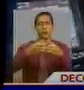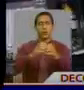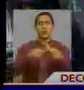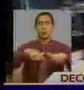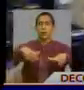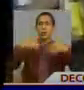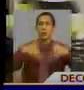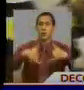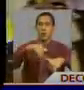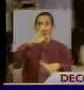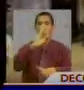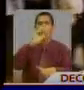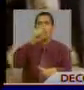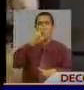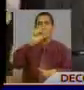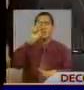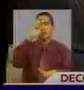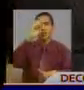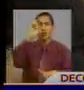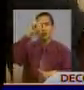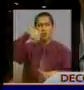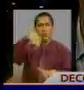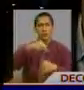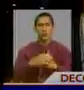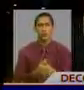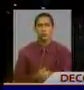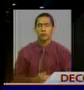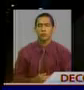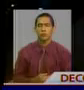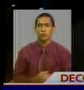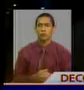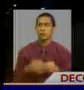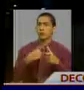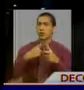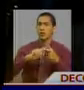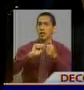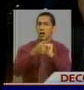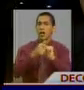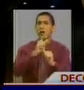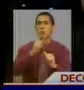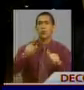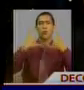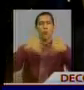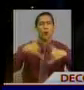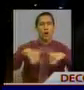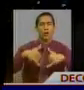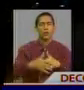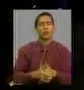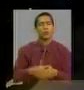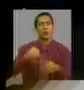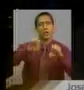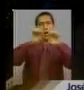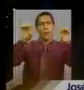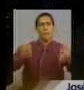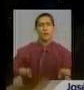El objetivo fue retirar 103 máquinas tragamonedas. Todas y cada una de las máquinas tragamonedas de las